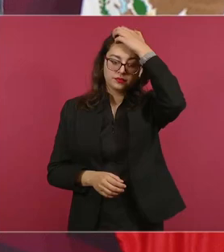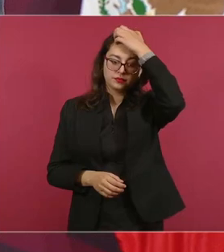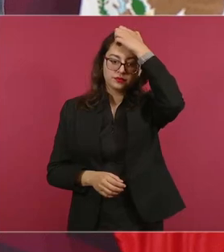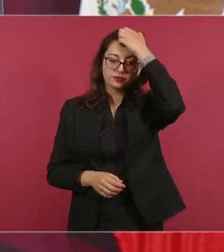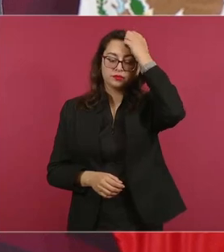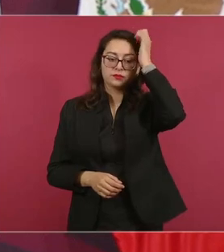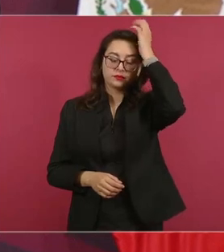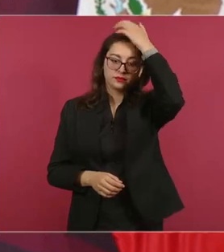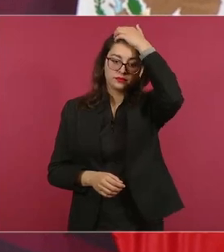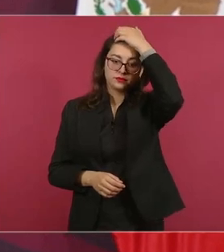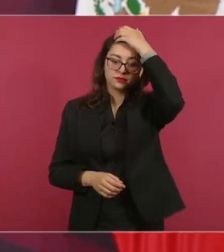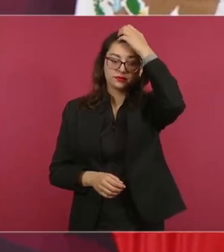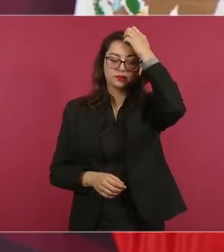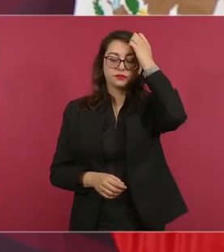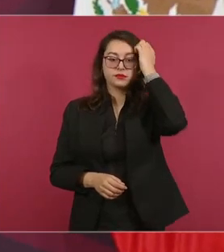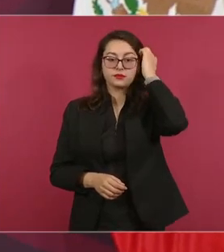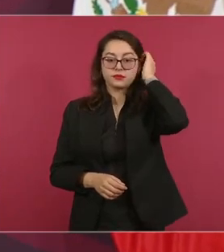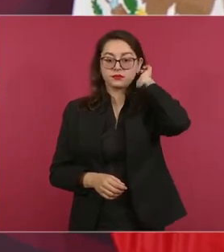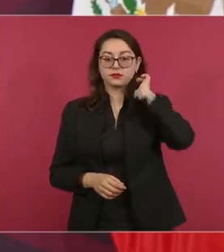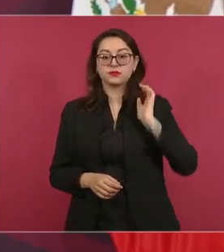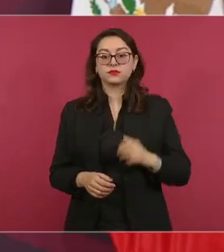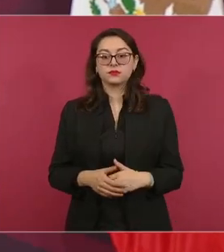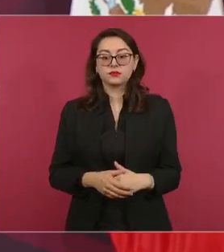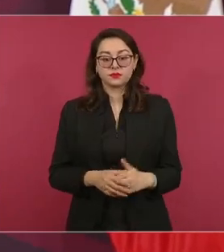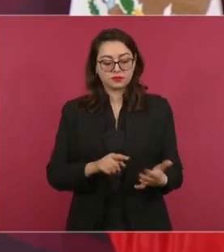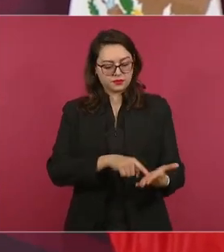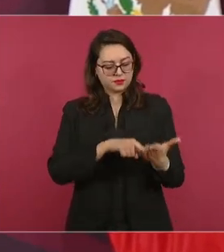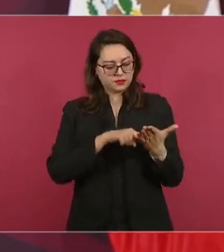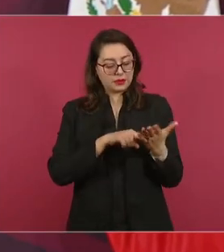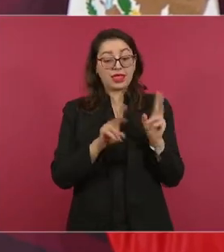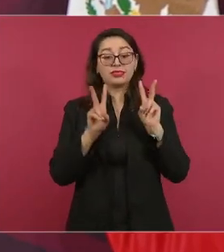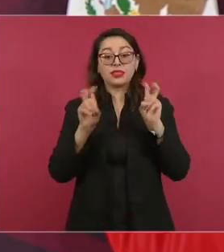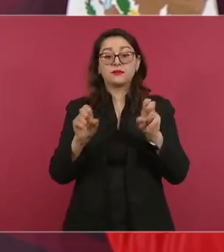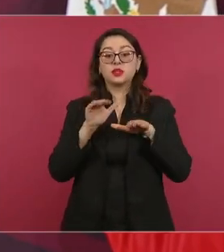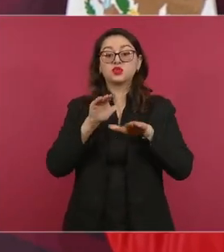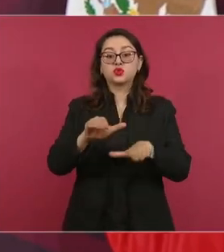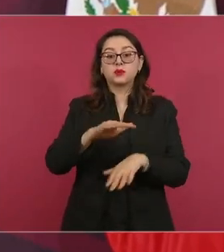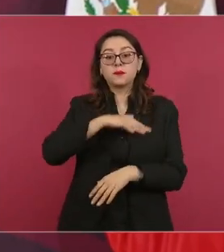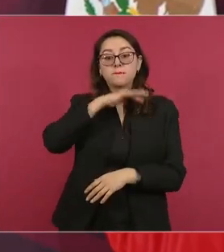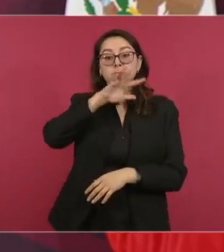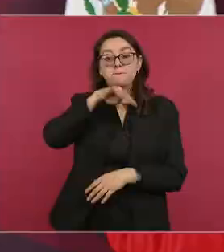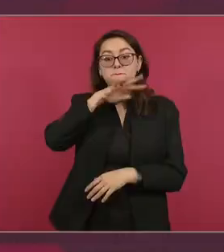Aquí está lo de la basura que me preguntabas. Mira, hay